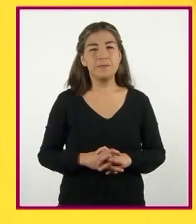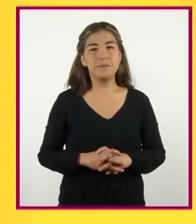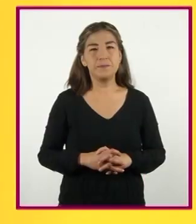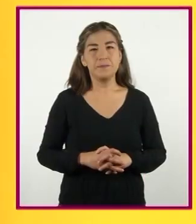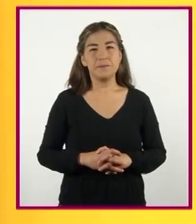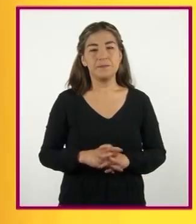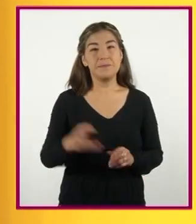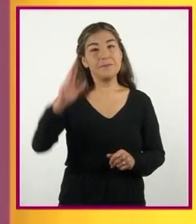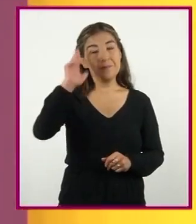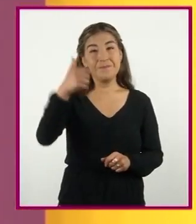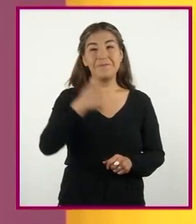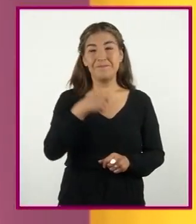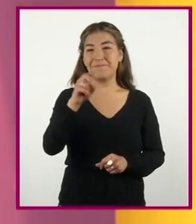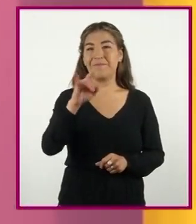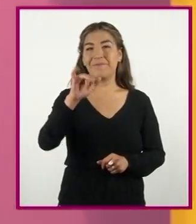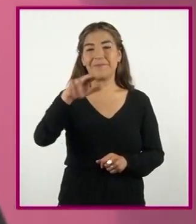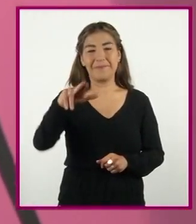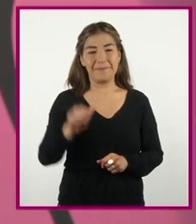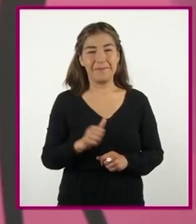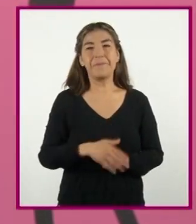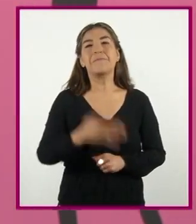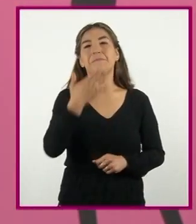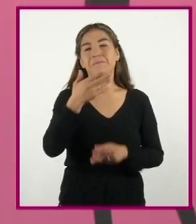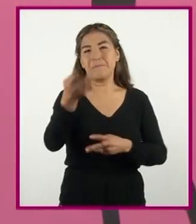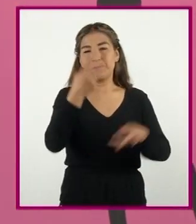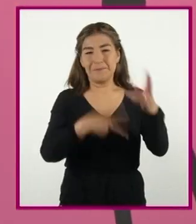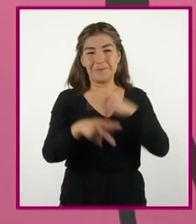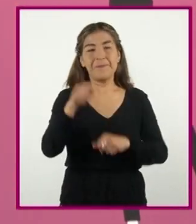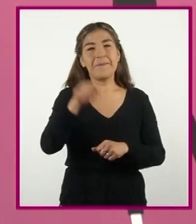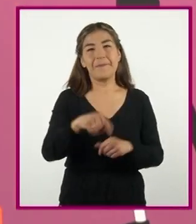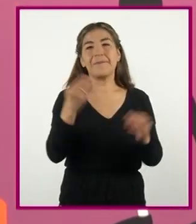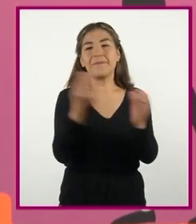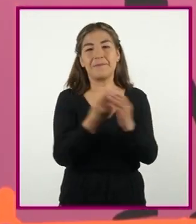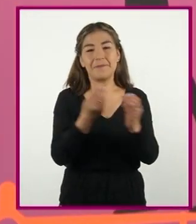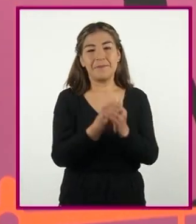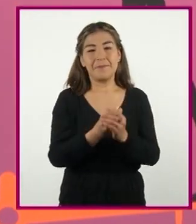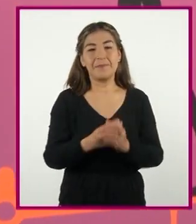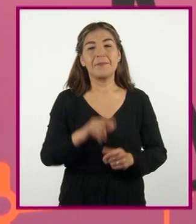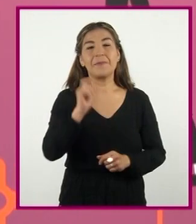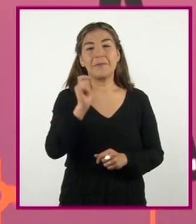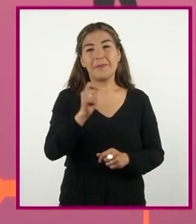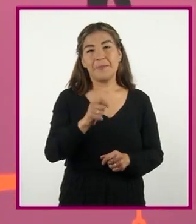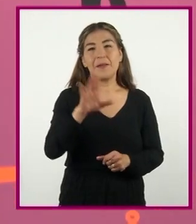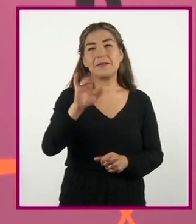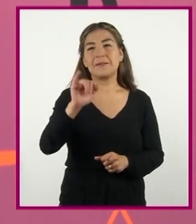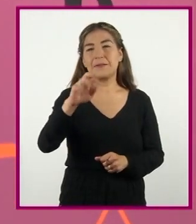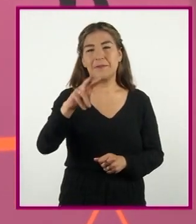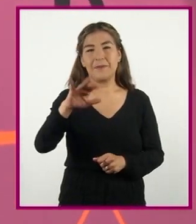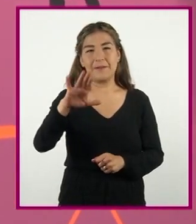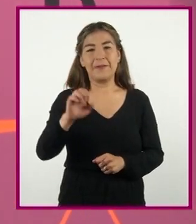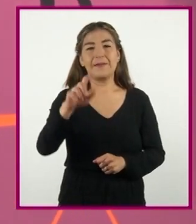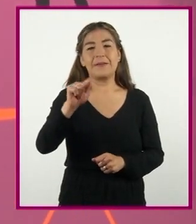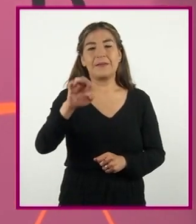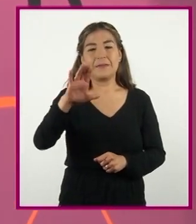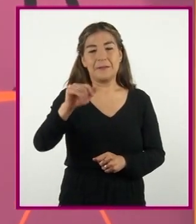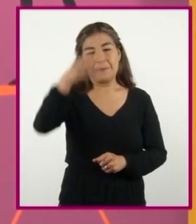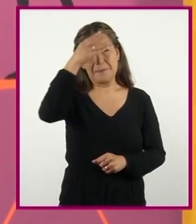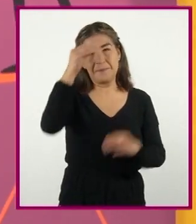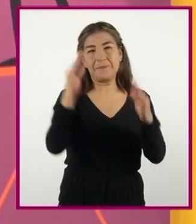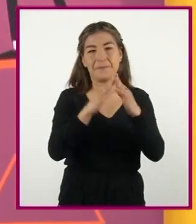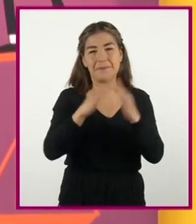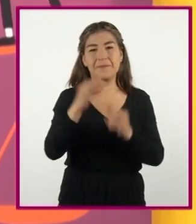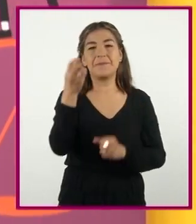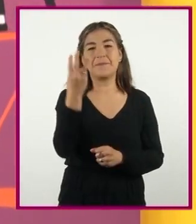Yo soy Diana Cortés. Sean bienvenidas y bienvenidos a una sesión más de la asignatura Formación Cívica y Ética en Aprende en